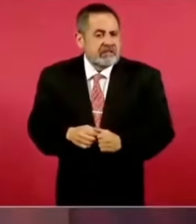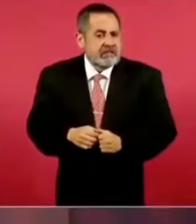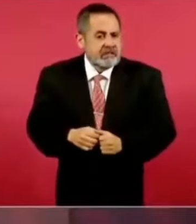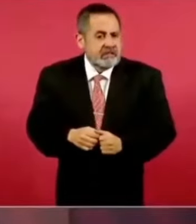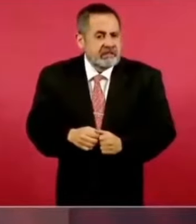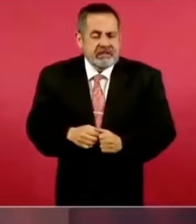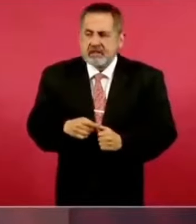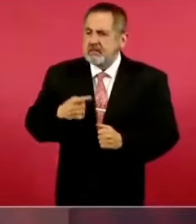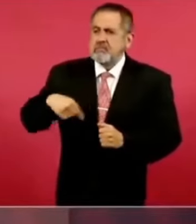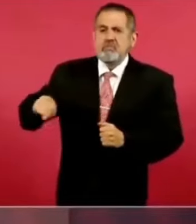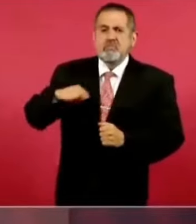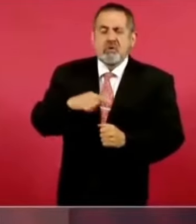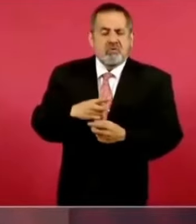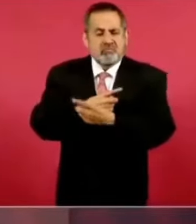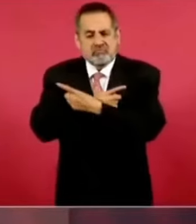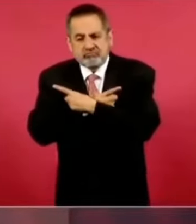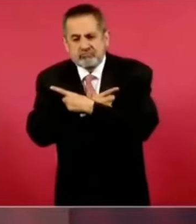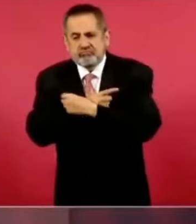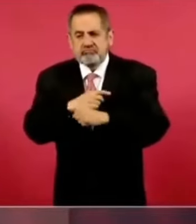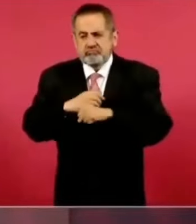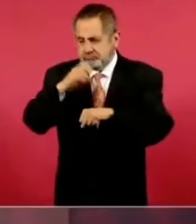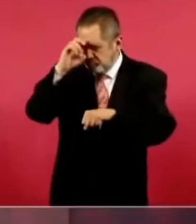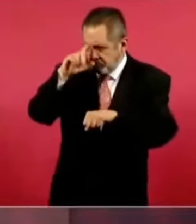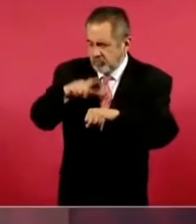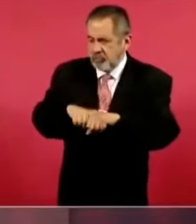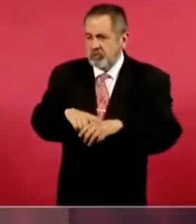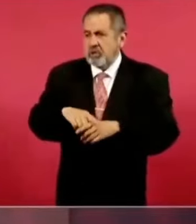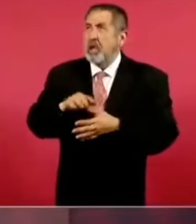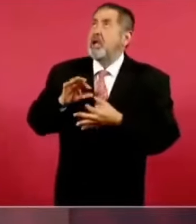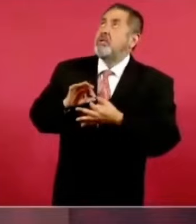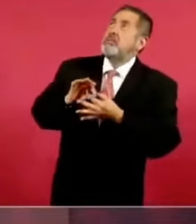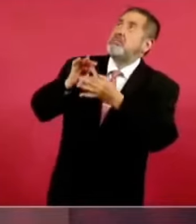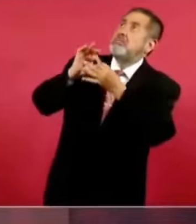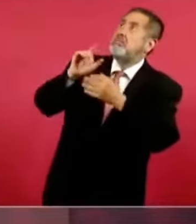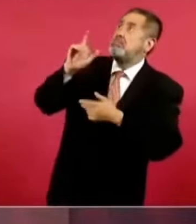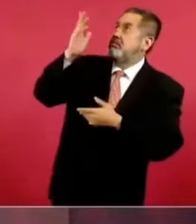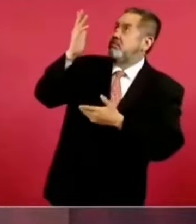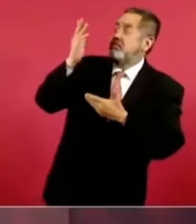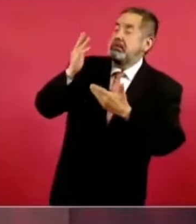fortalecer valores culturales, morales, espirituales, porque no solo es